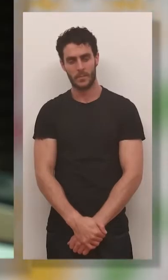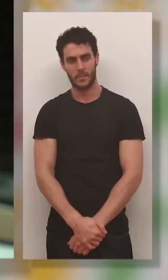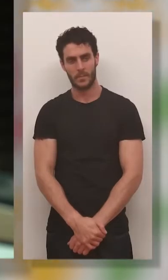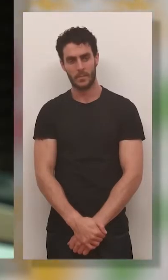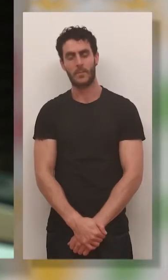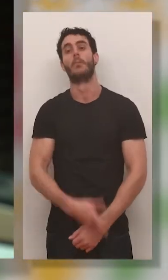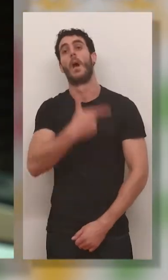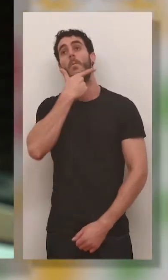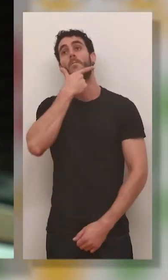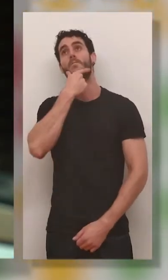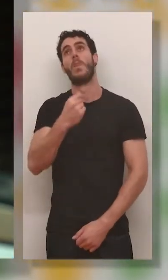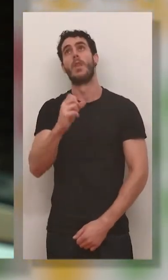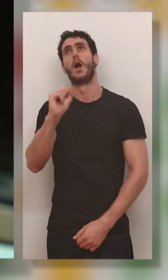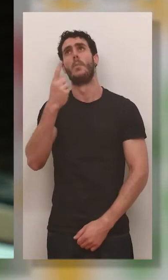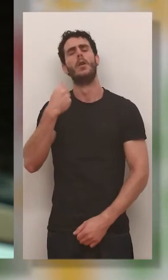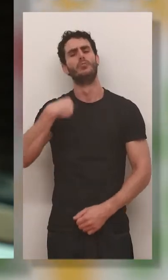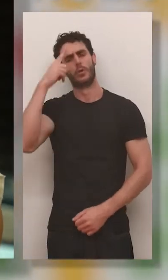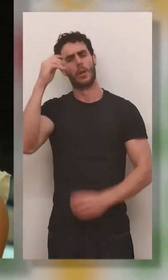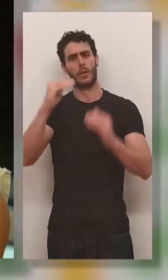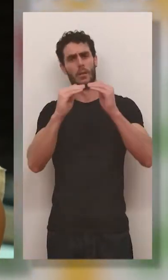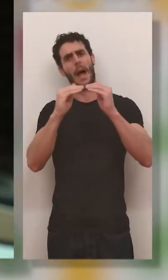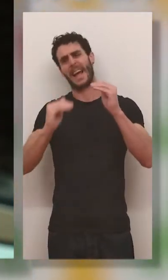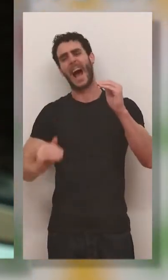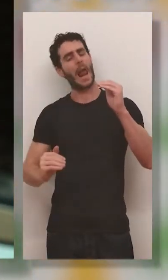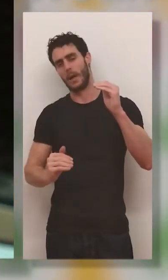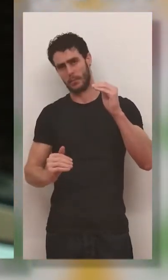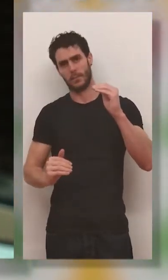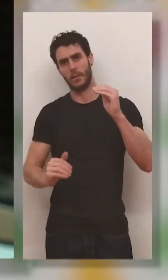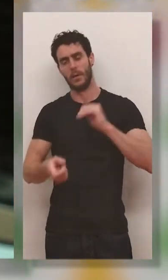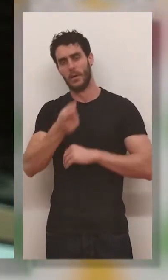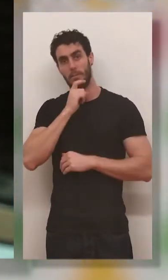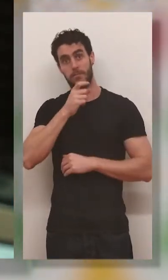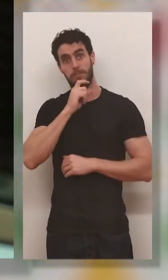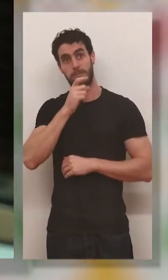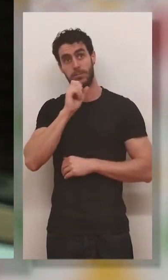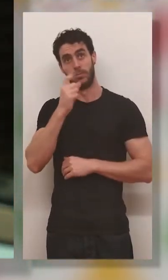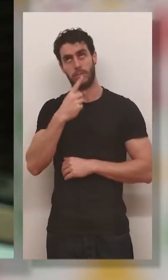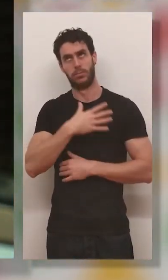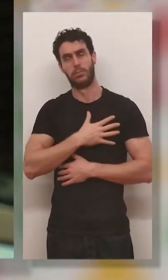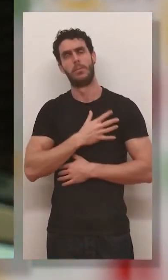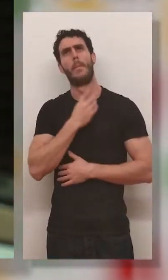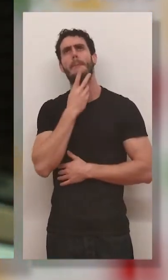Lo más fácil yo creo que las escalas y lo más difícil,